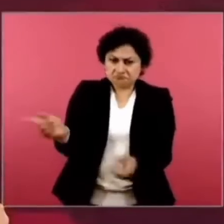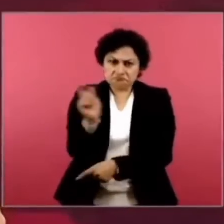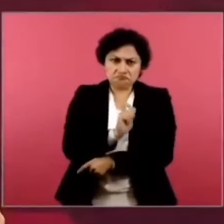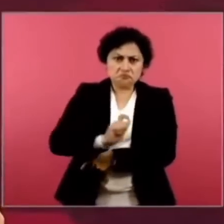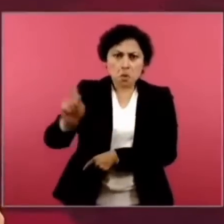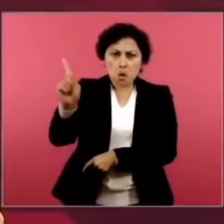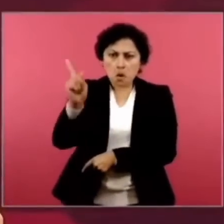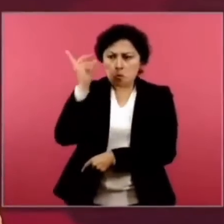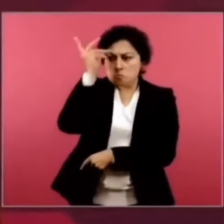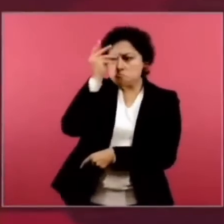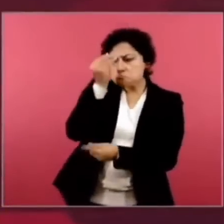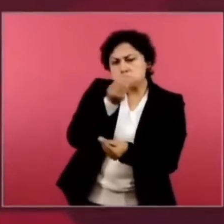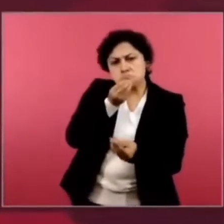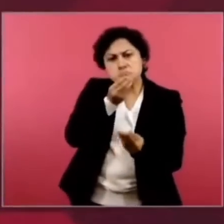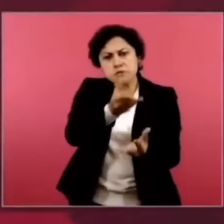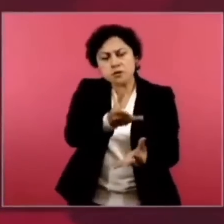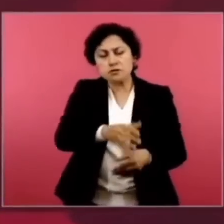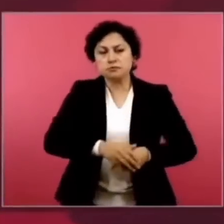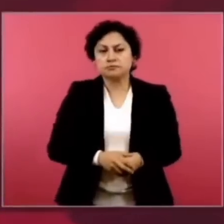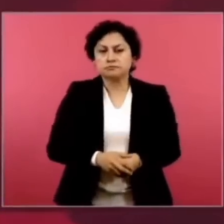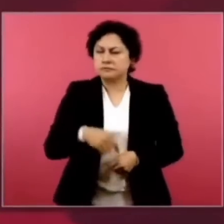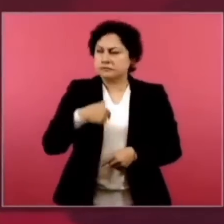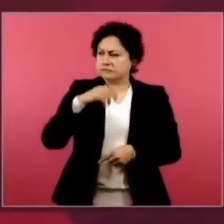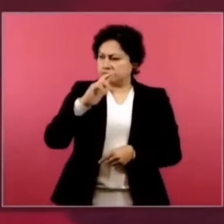Yo llegué a la Ciudad de México